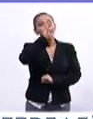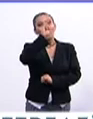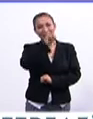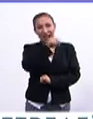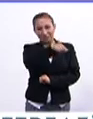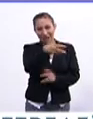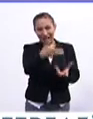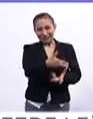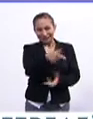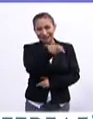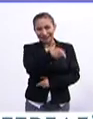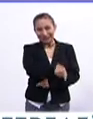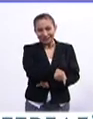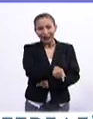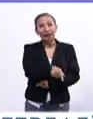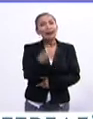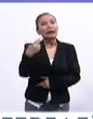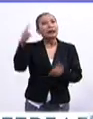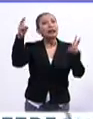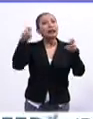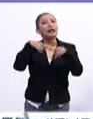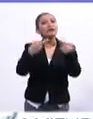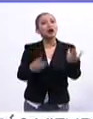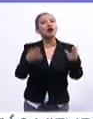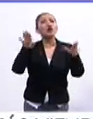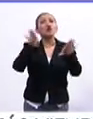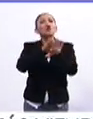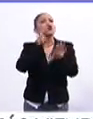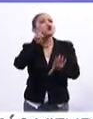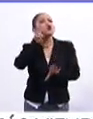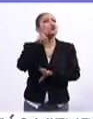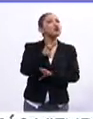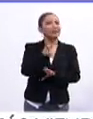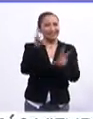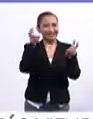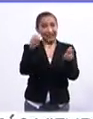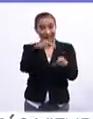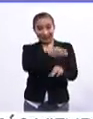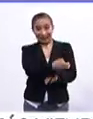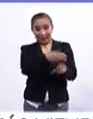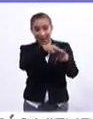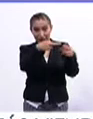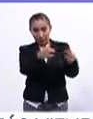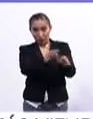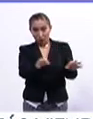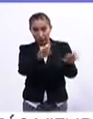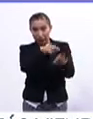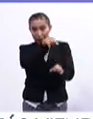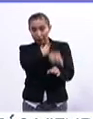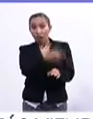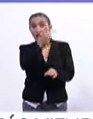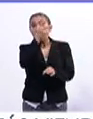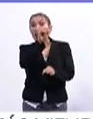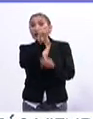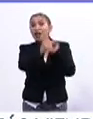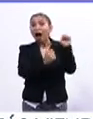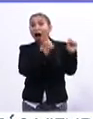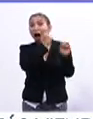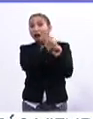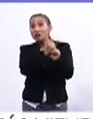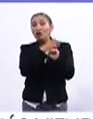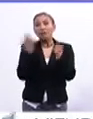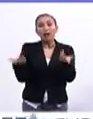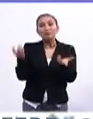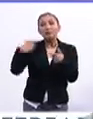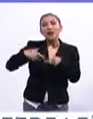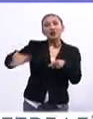Universidad Nacional Autónoma de México, es la revista ¿Cómo ves? Bueno, pues esta revista, importante revista, cumple 2 décadas de